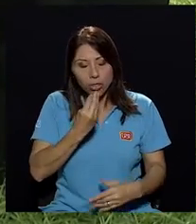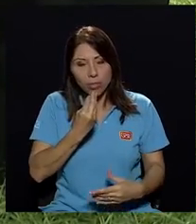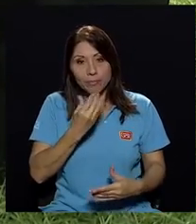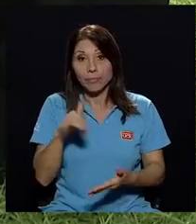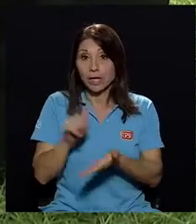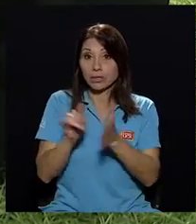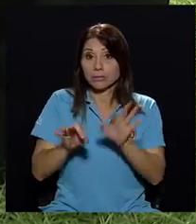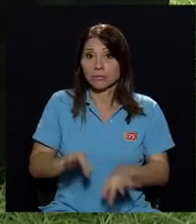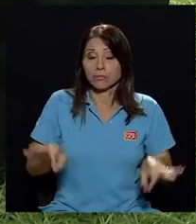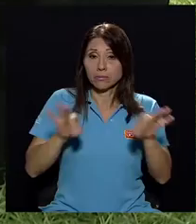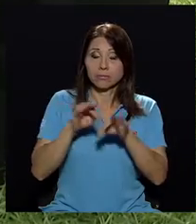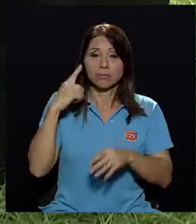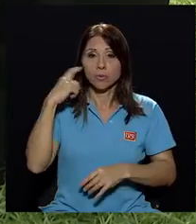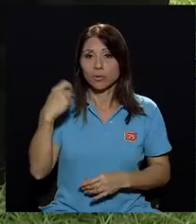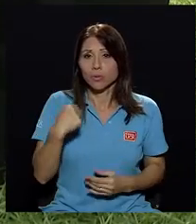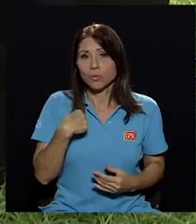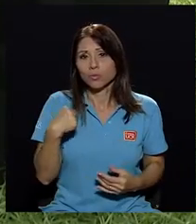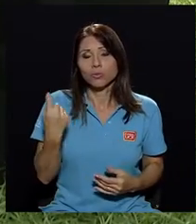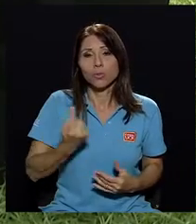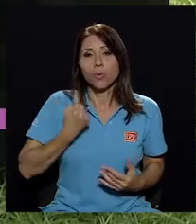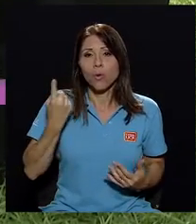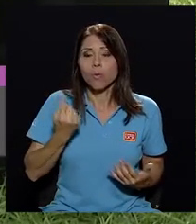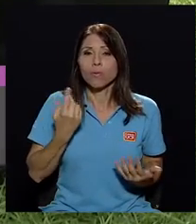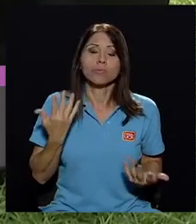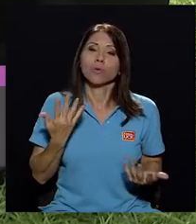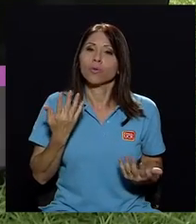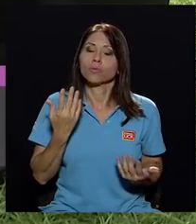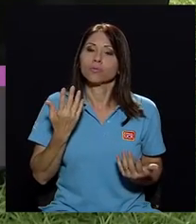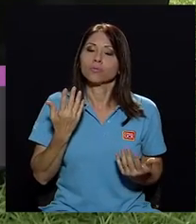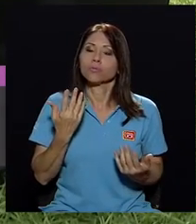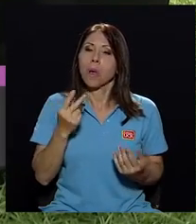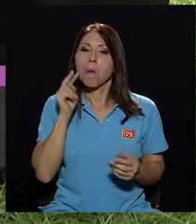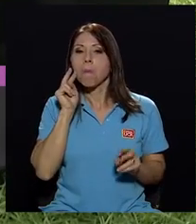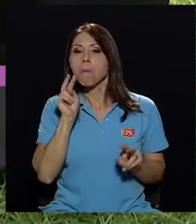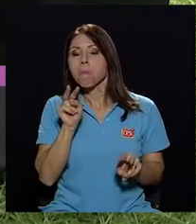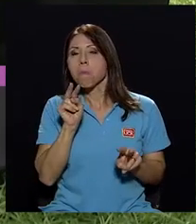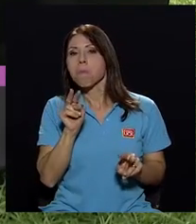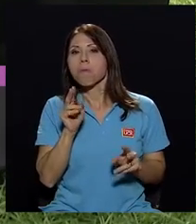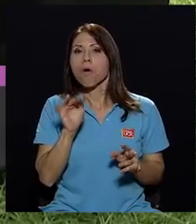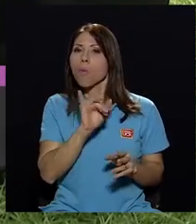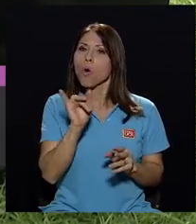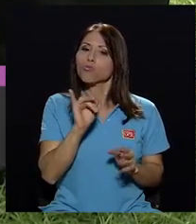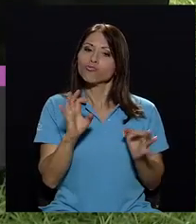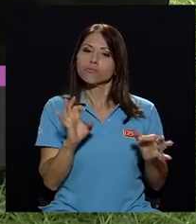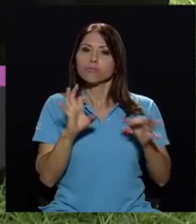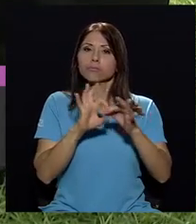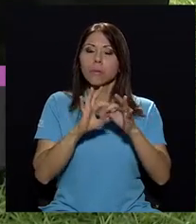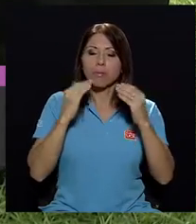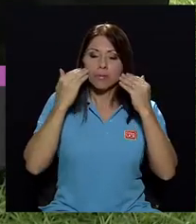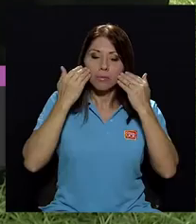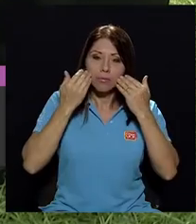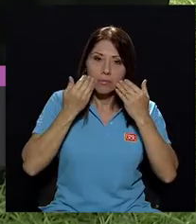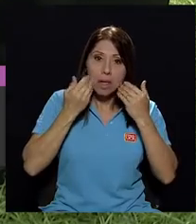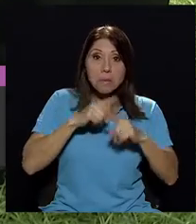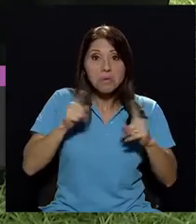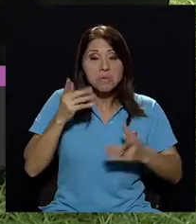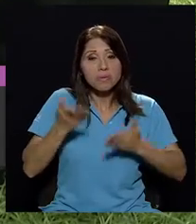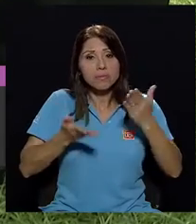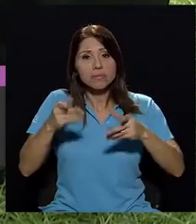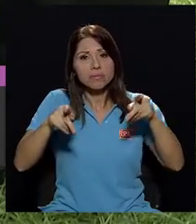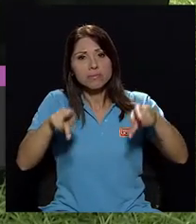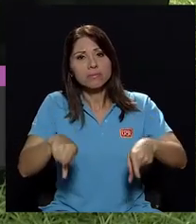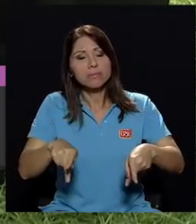porque generalmente uno solo lo visualiza en la parte de la tristeza, pero podría ser que tenga más